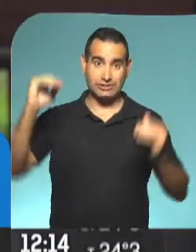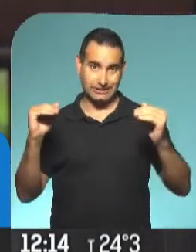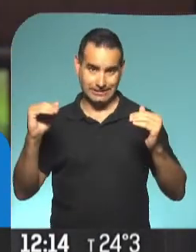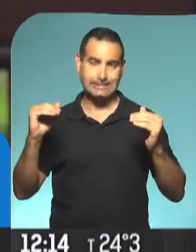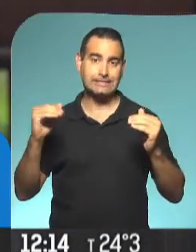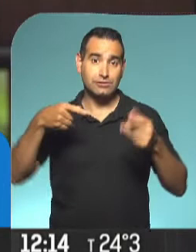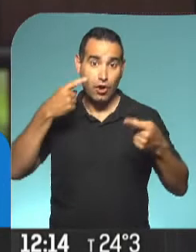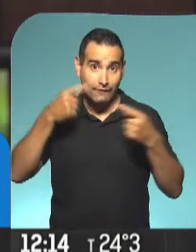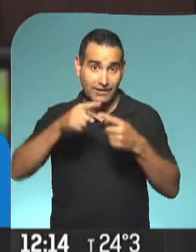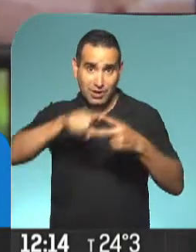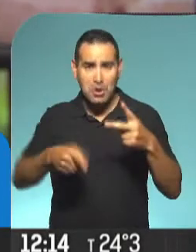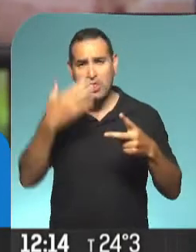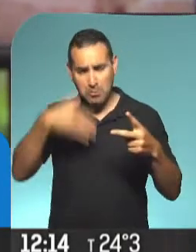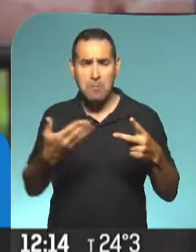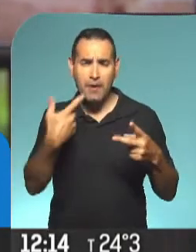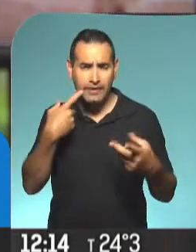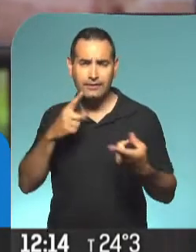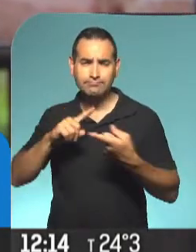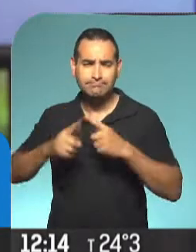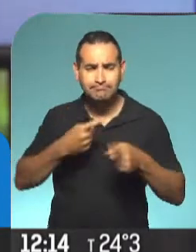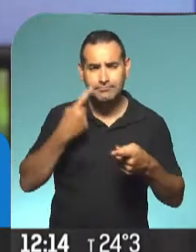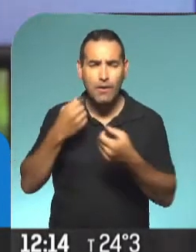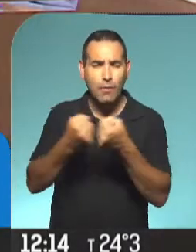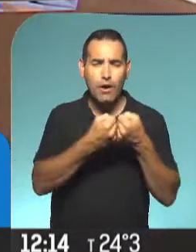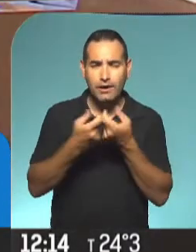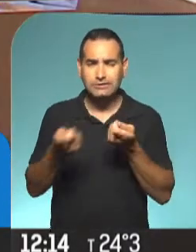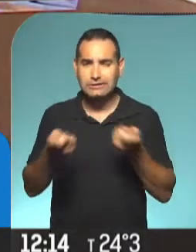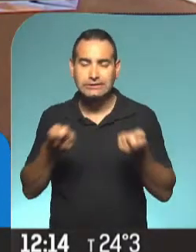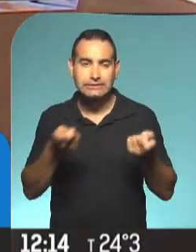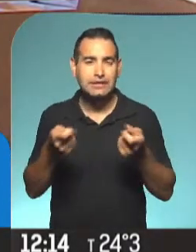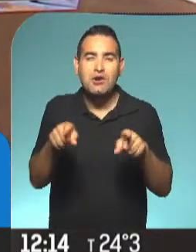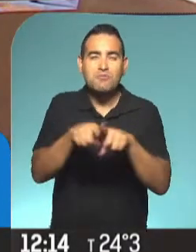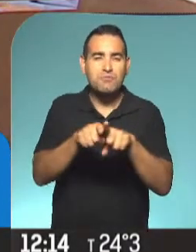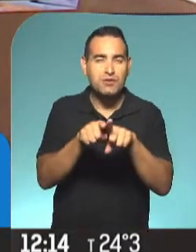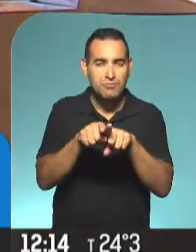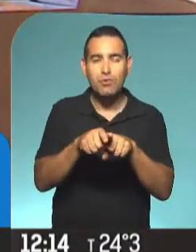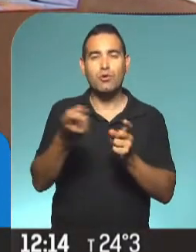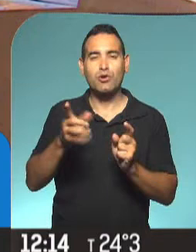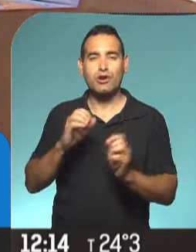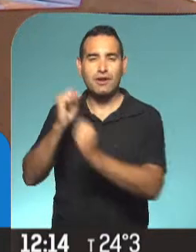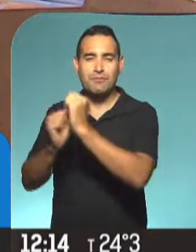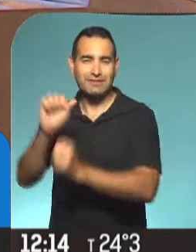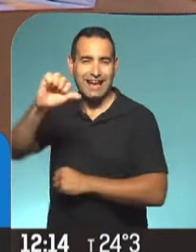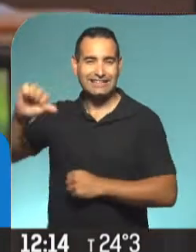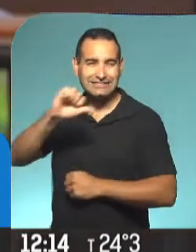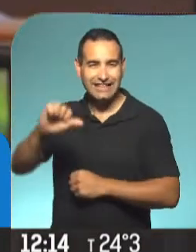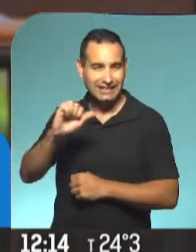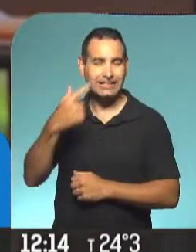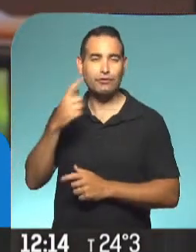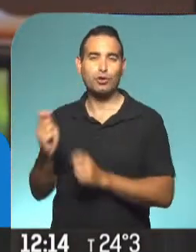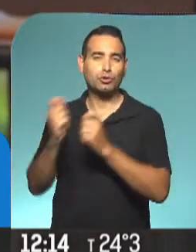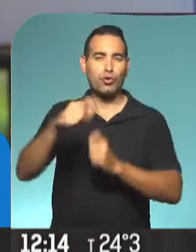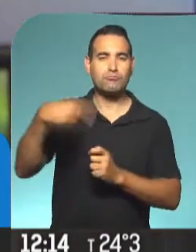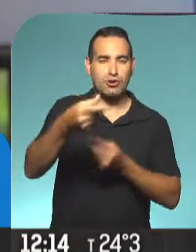puesto sobre la mesa, vos después podés llegar a acuerdos de negociación como se llegó con el sector aceitero, que es, bueno, armamos un fideicomiso